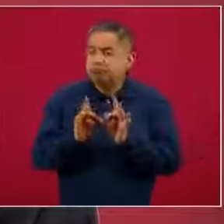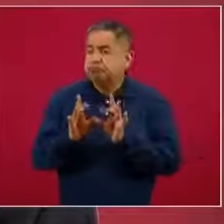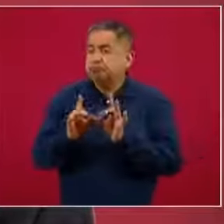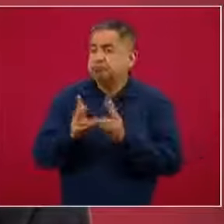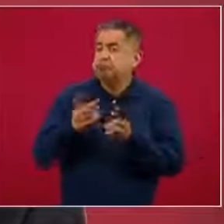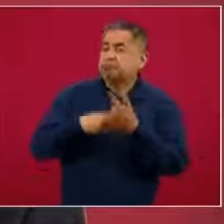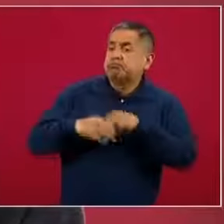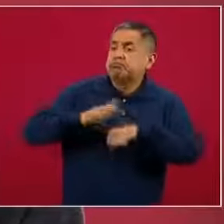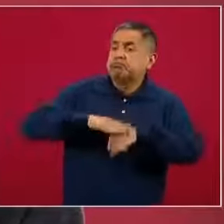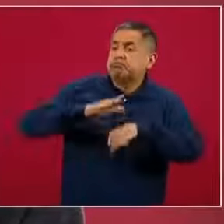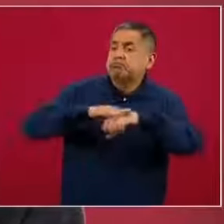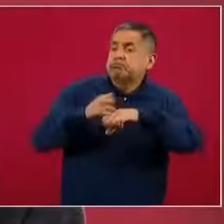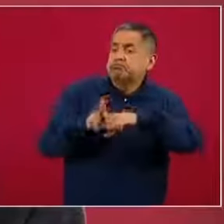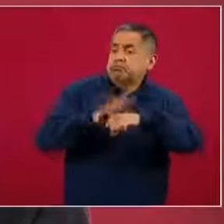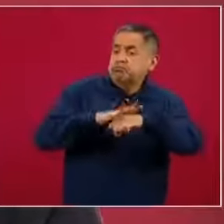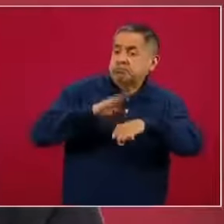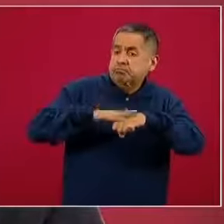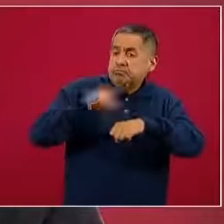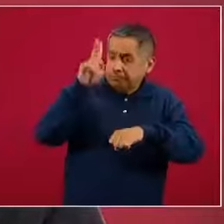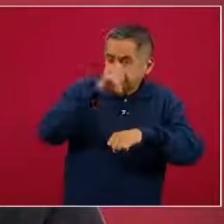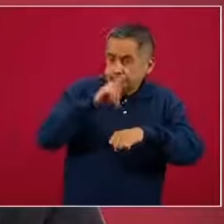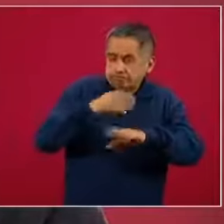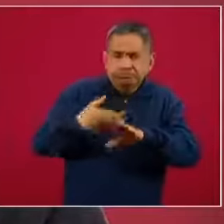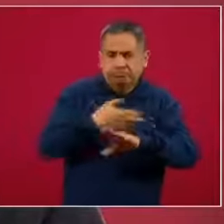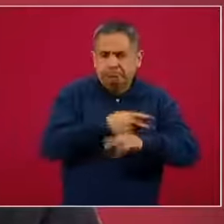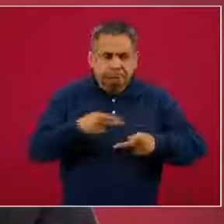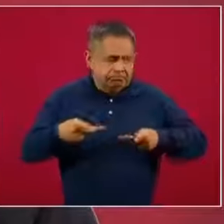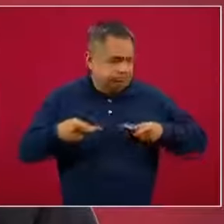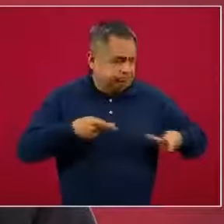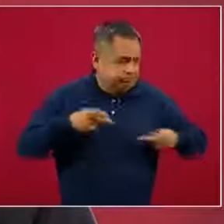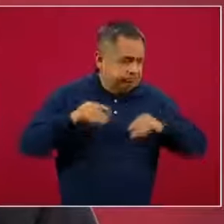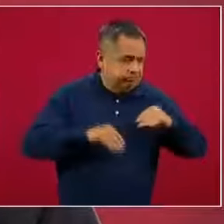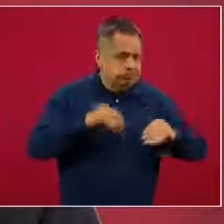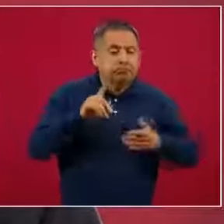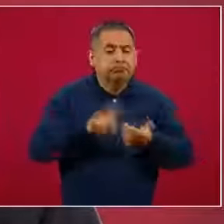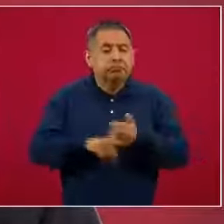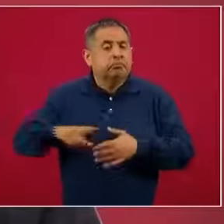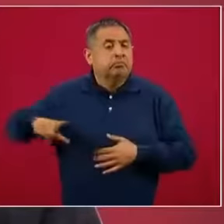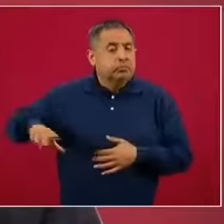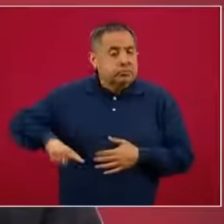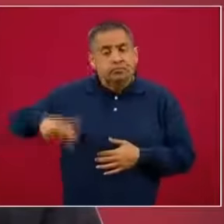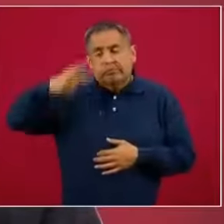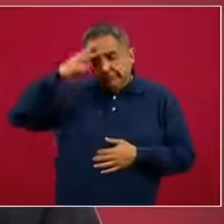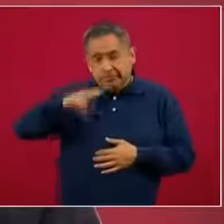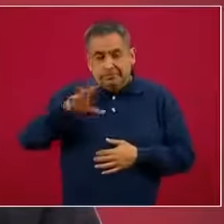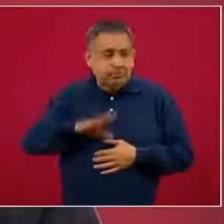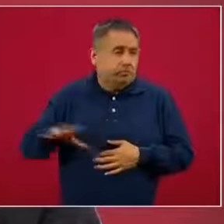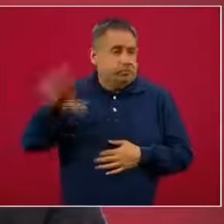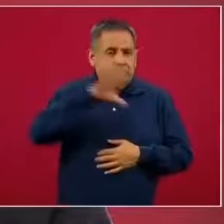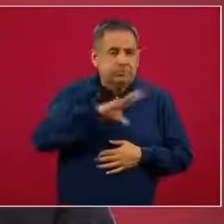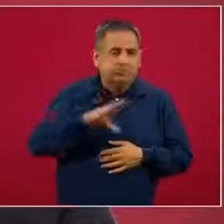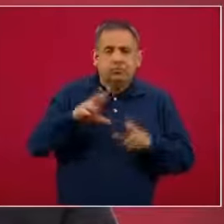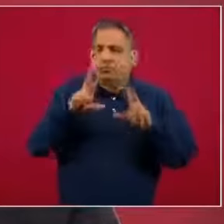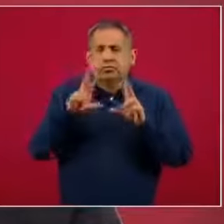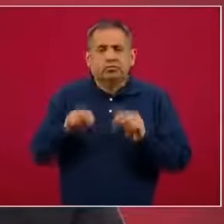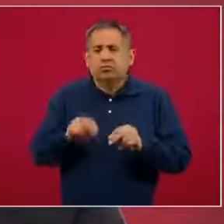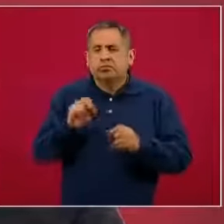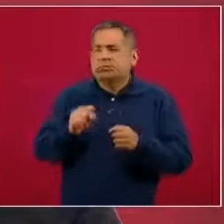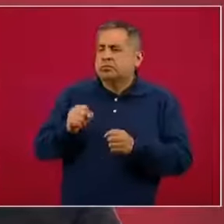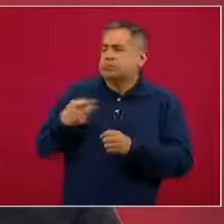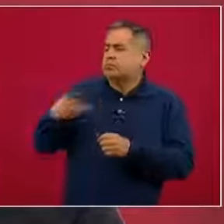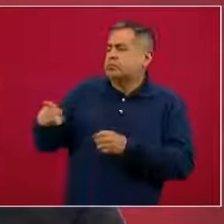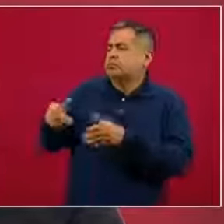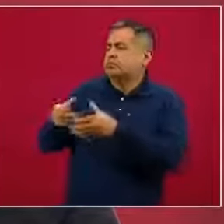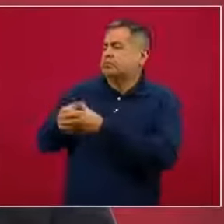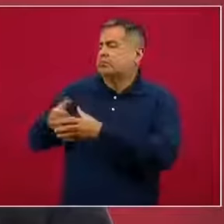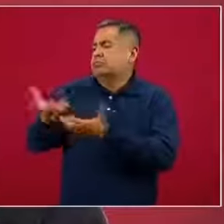de COVID. Hemos insistido en que se trata de una respuesta del Estado mexicano, no es una respuesta de un sector, de